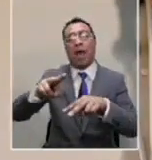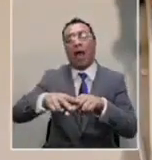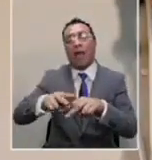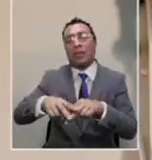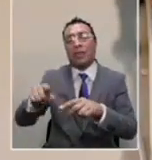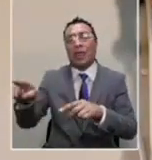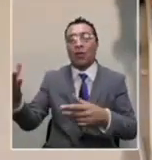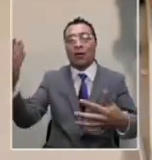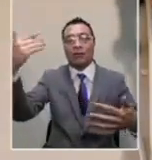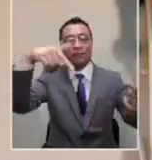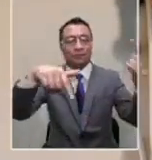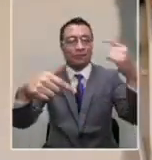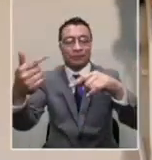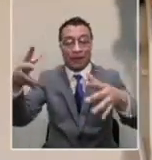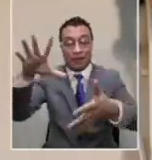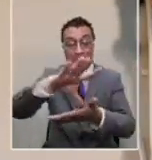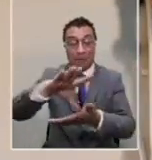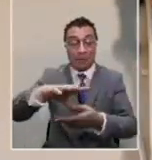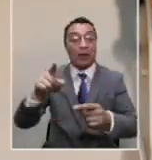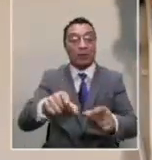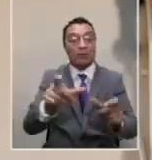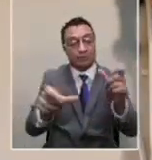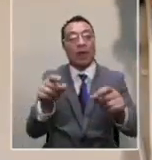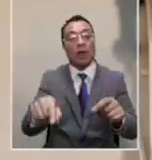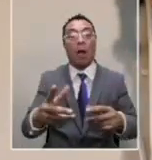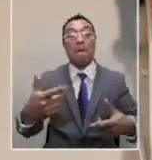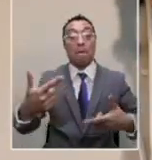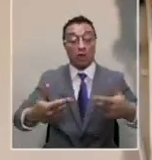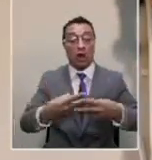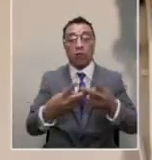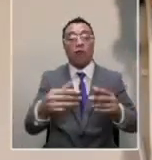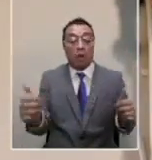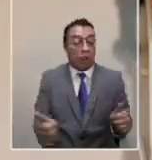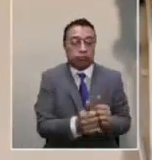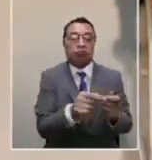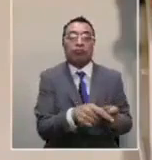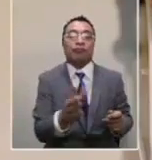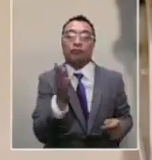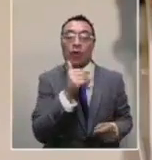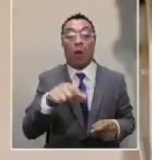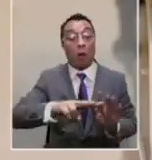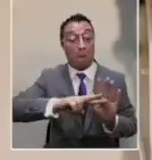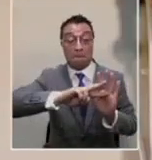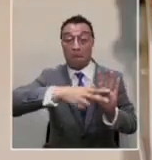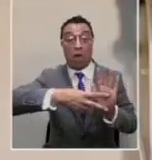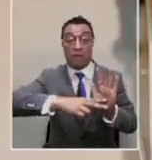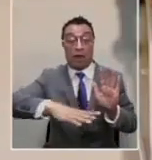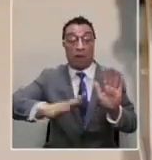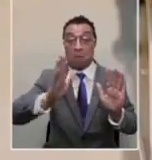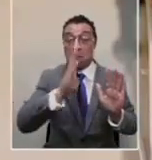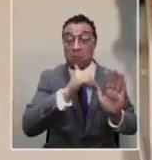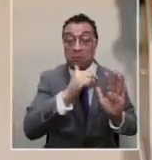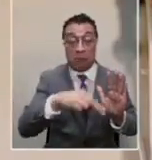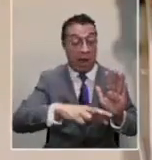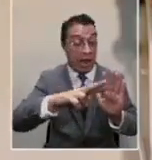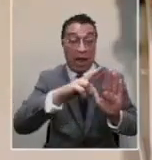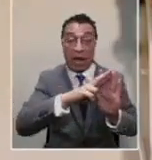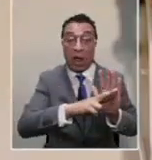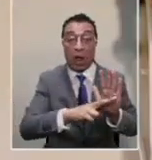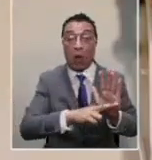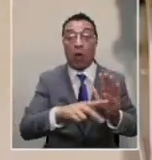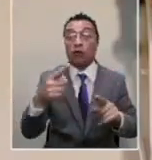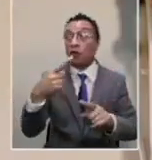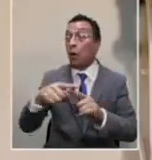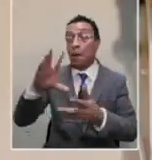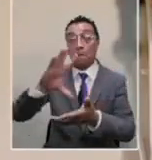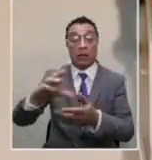obsoleta y que no ha ido acompañada además de políticas públicas durante el último tiempo. O sea, aquí no se ha modificado el marco